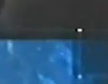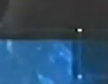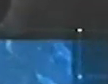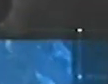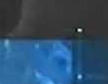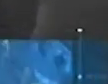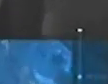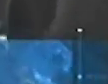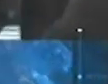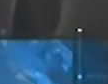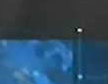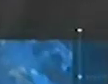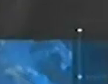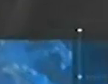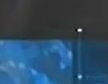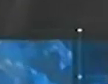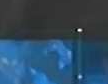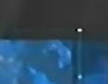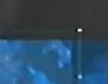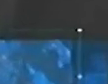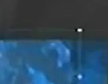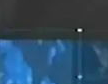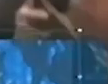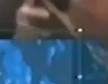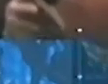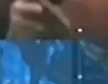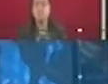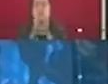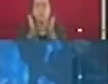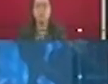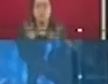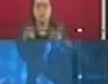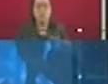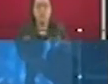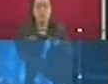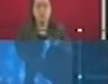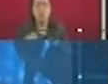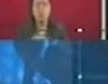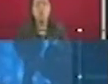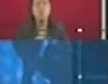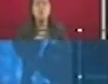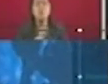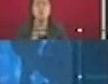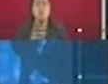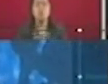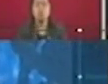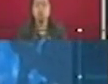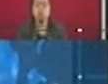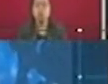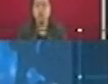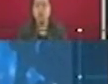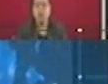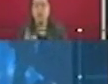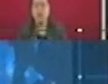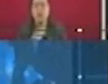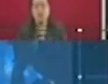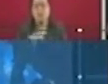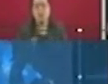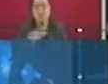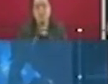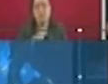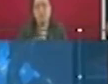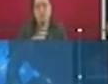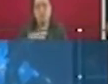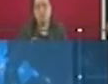Le enviaremos al Congreso de nueva cuenta, y el mismo Congreso, ¿sí?, tendrá que validar